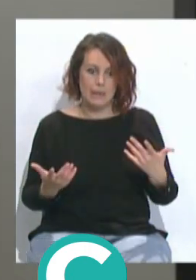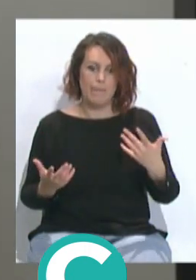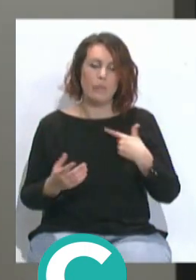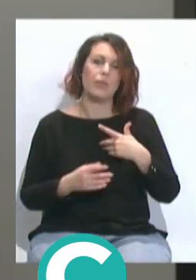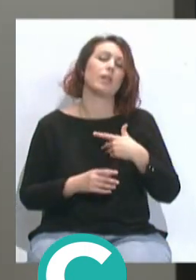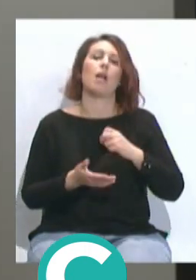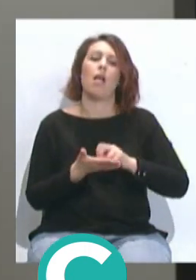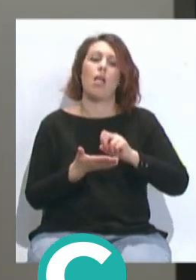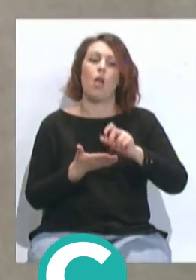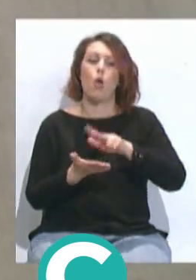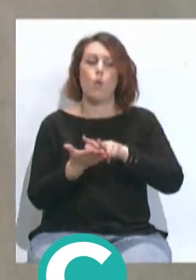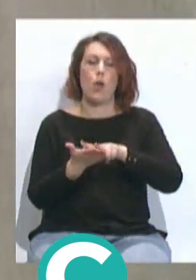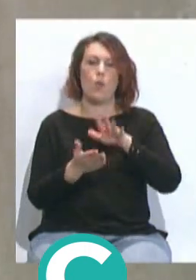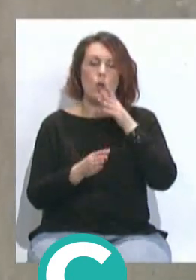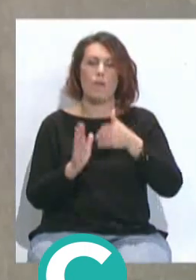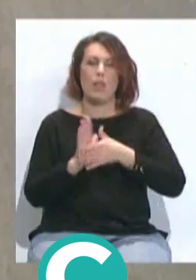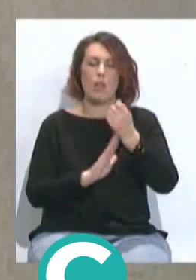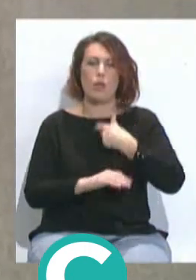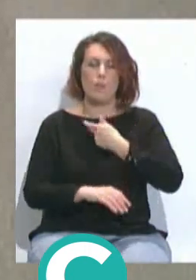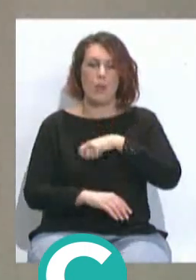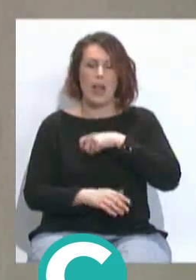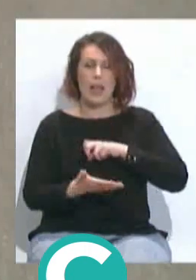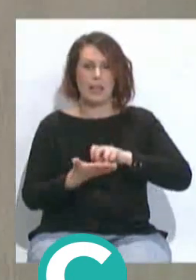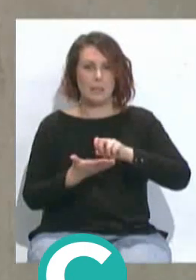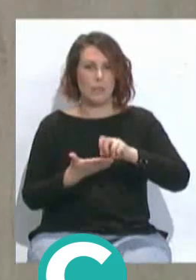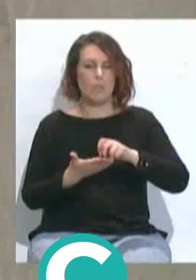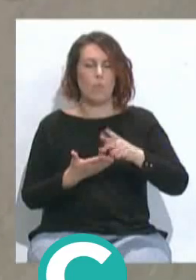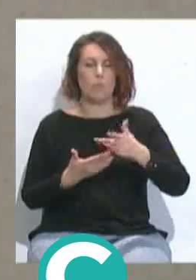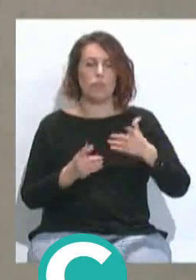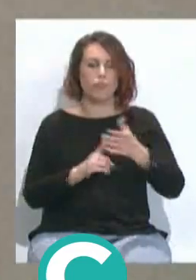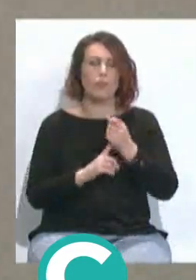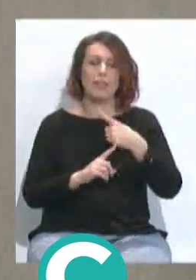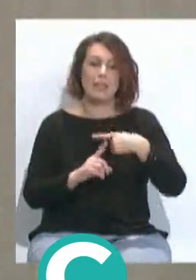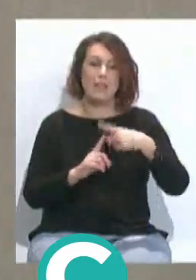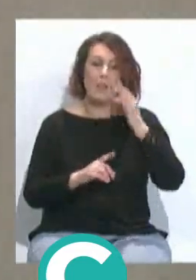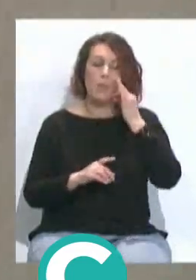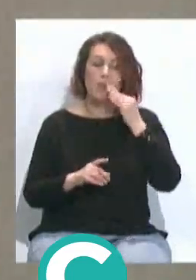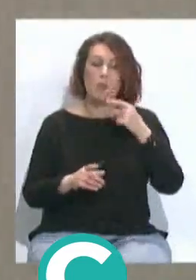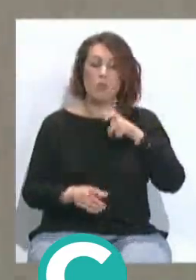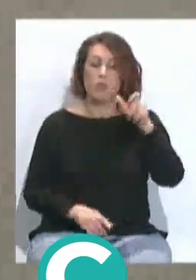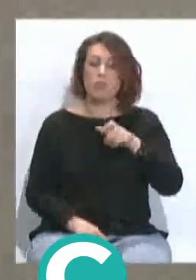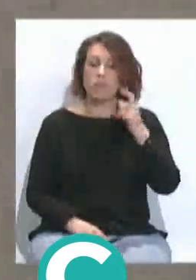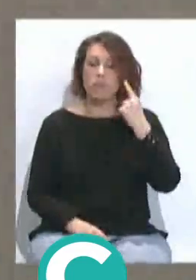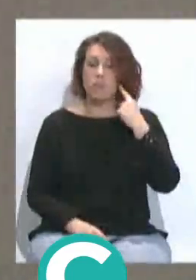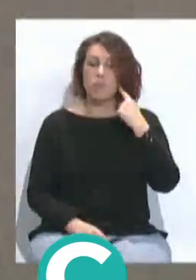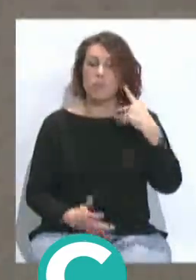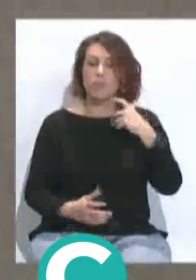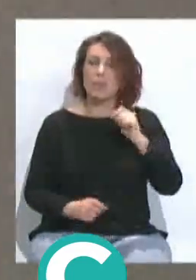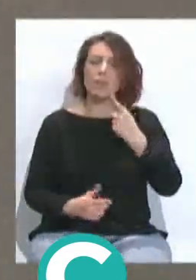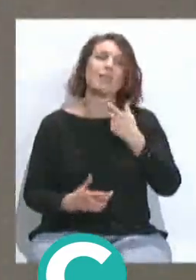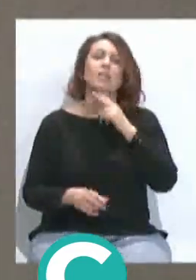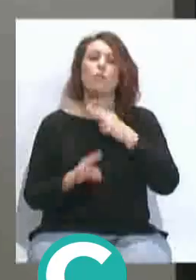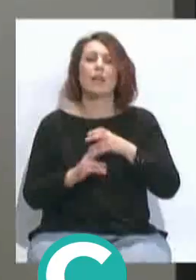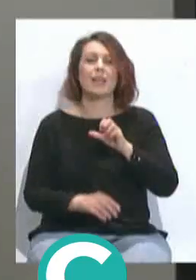recorrido que está homologado por la Federación Española del Atletismo y a nivel femenino ahora mismo la atleta más destacada que además de la provincia hasta el Córdoba